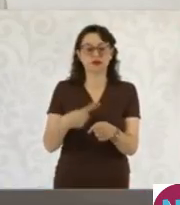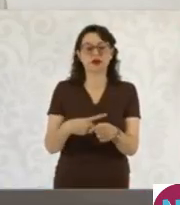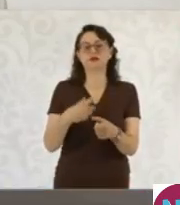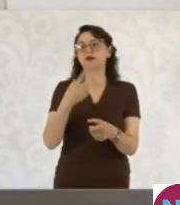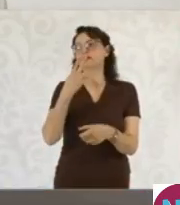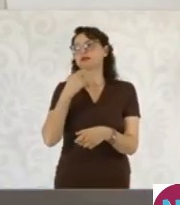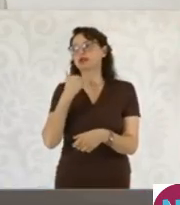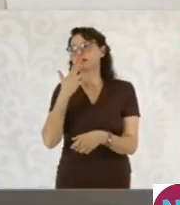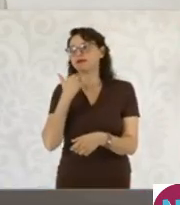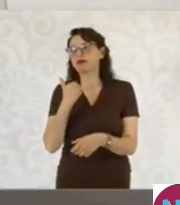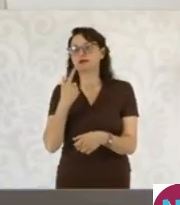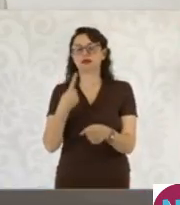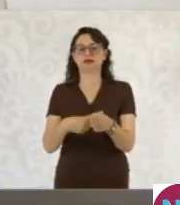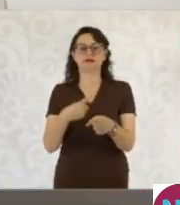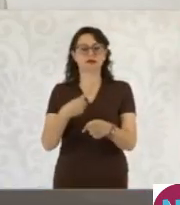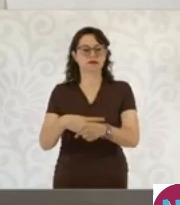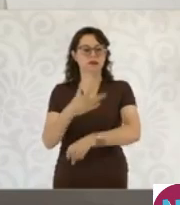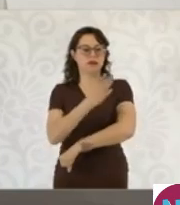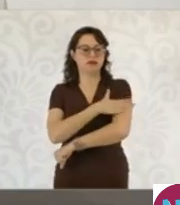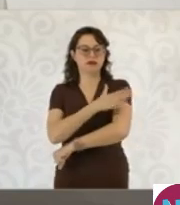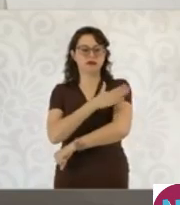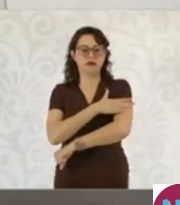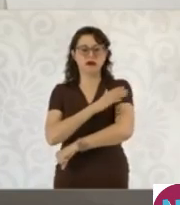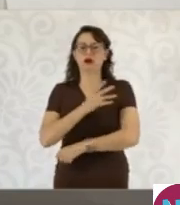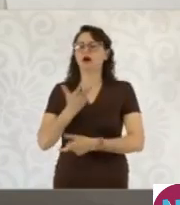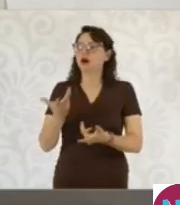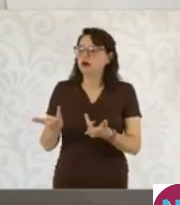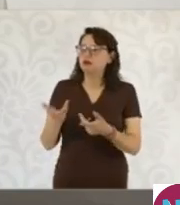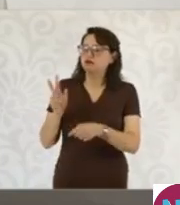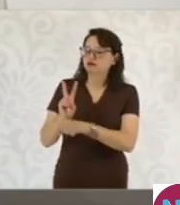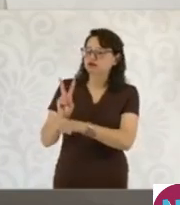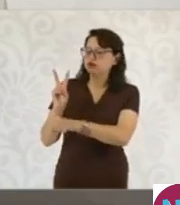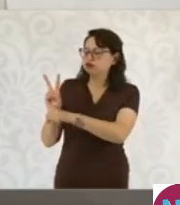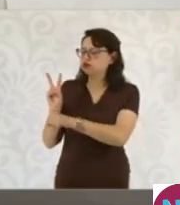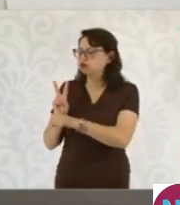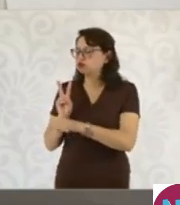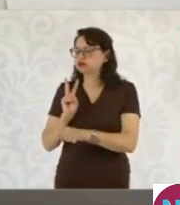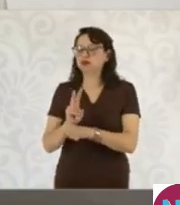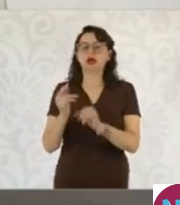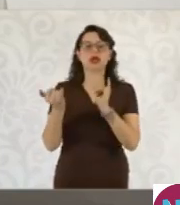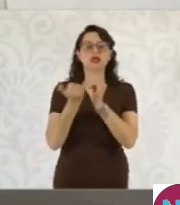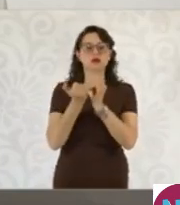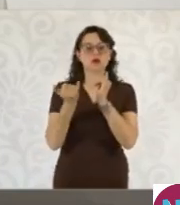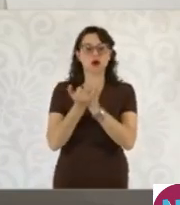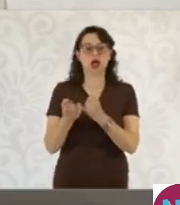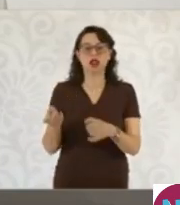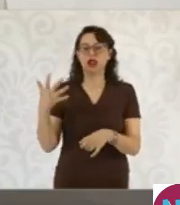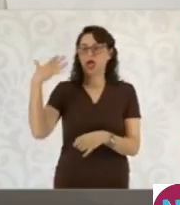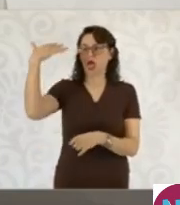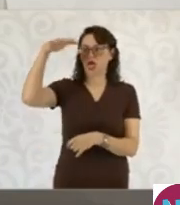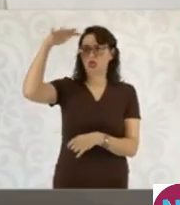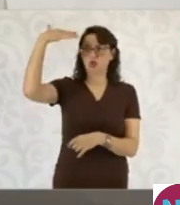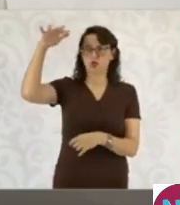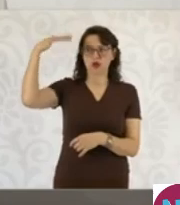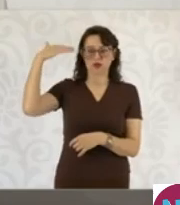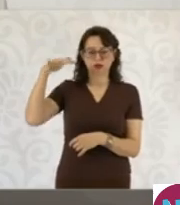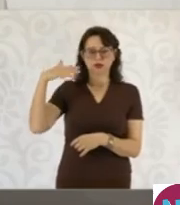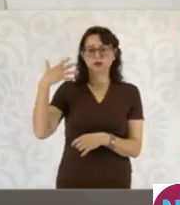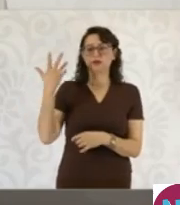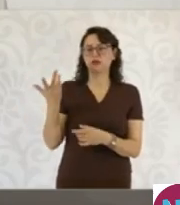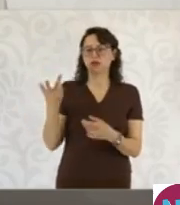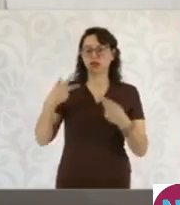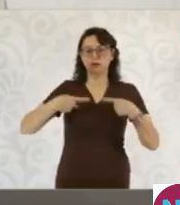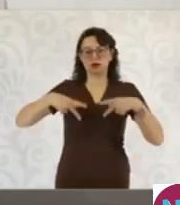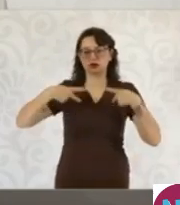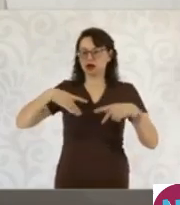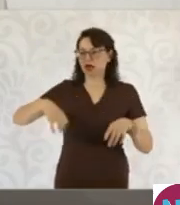crónico-degenerativas, diabetes, hipertensión, y esto también hacia las enfermedades de la vida adulta de las personas,